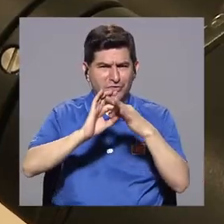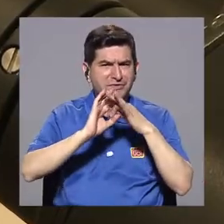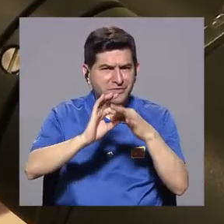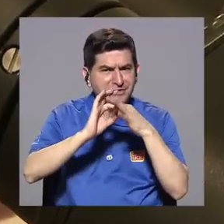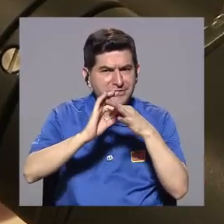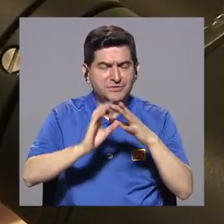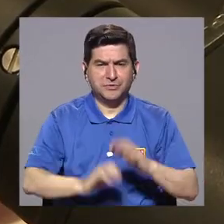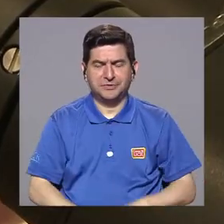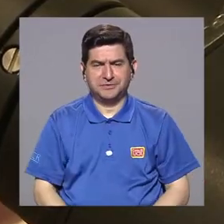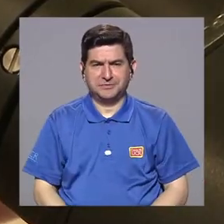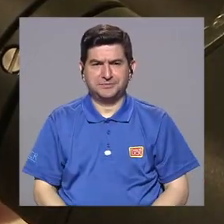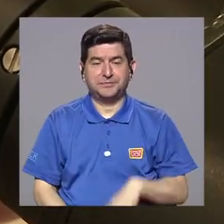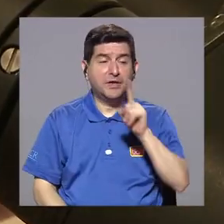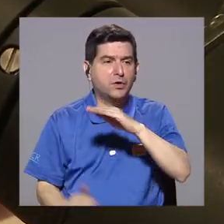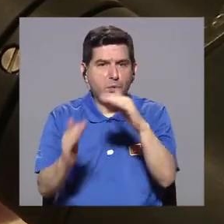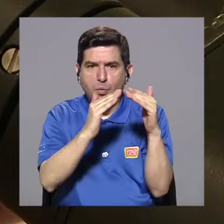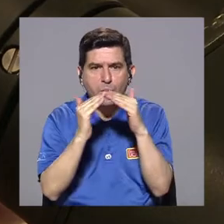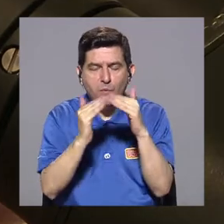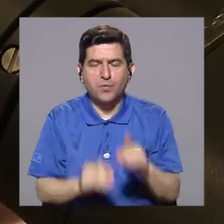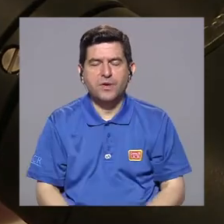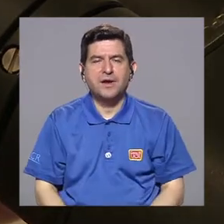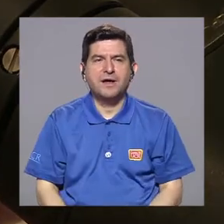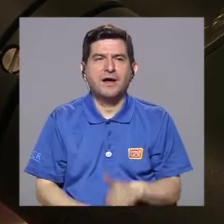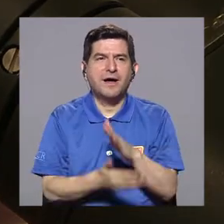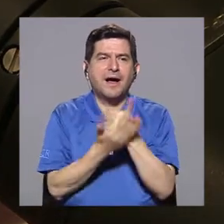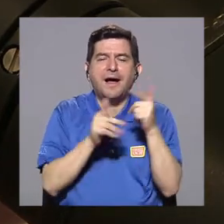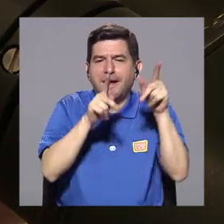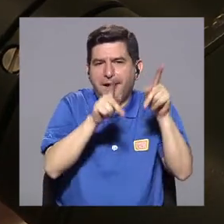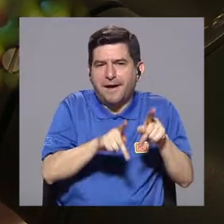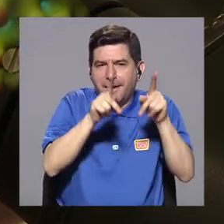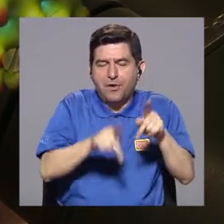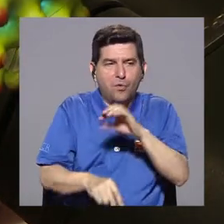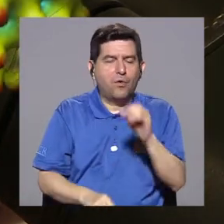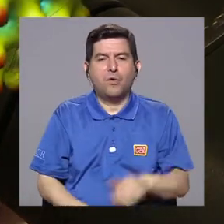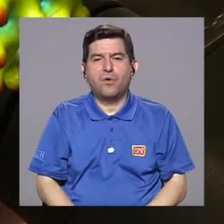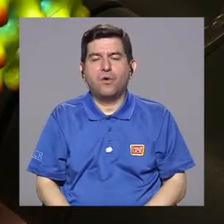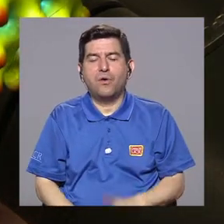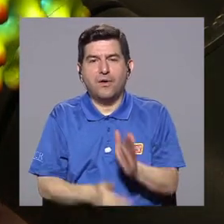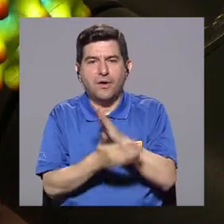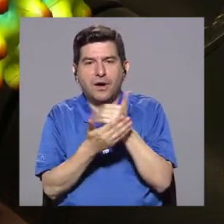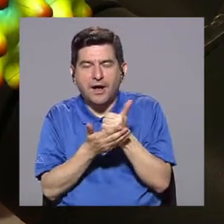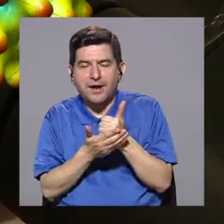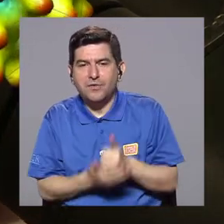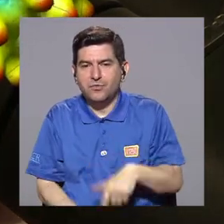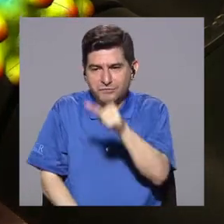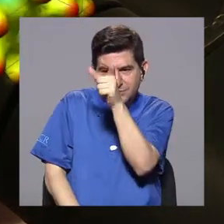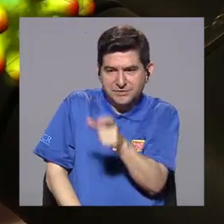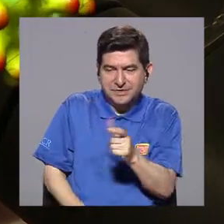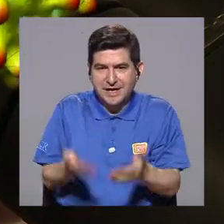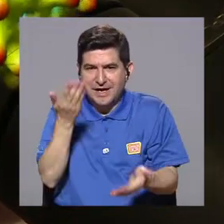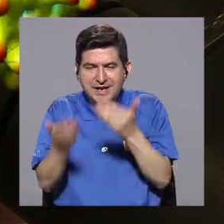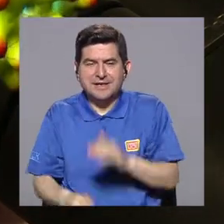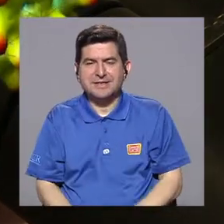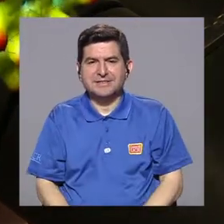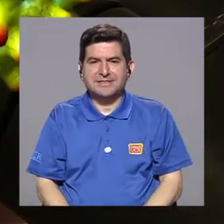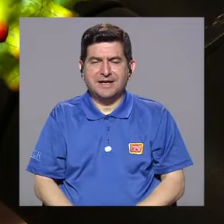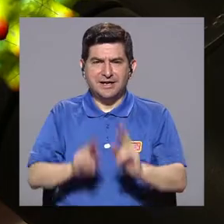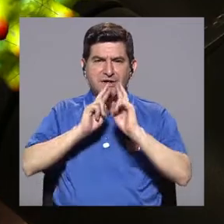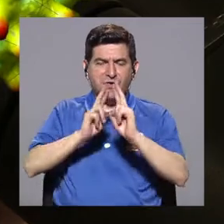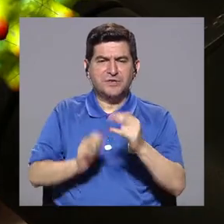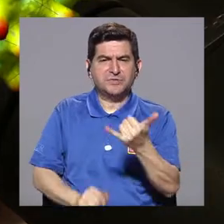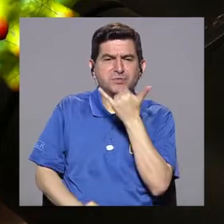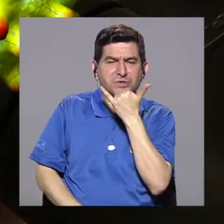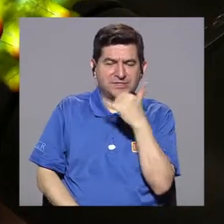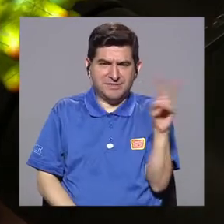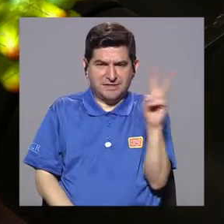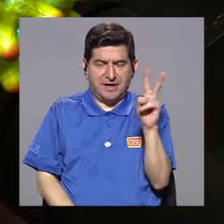interrelaciones, dentro de una población van a haber ciertas personas o ciertos hospederos que pueden responder erróneamente a